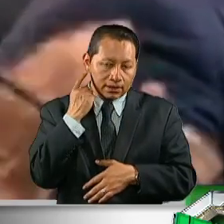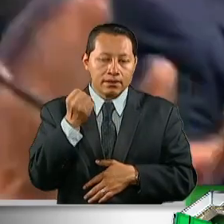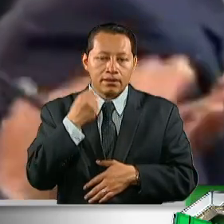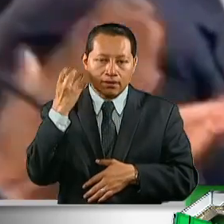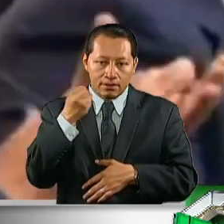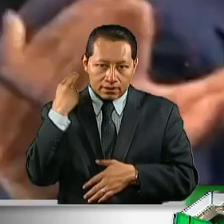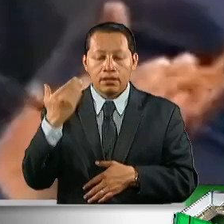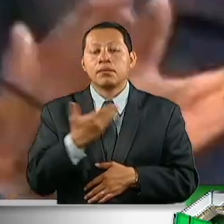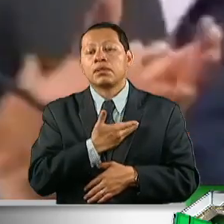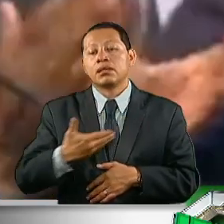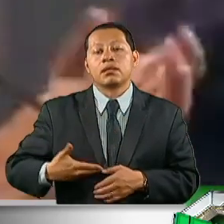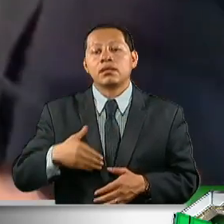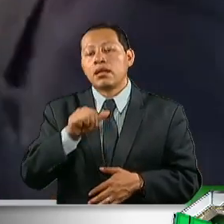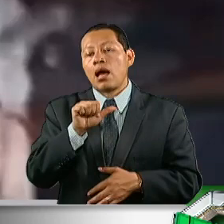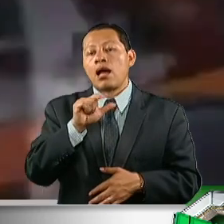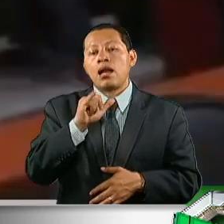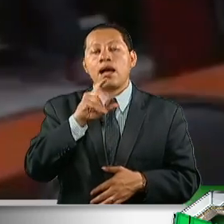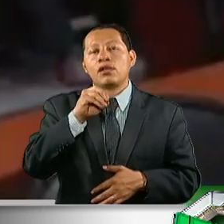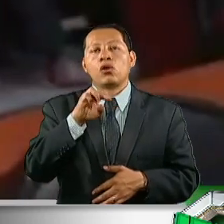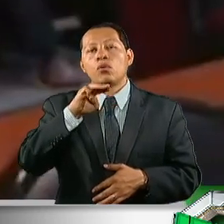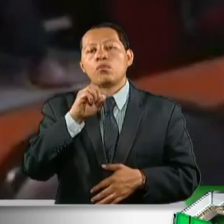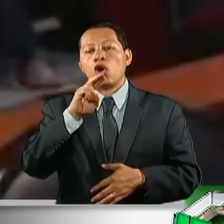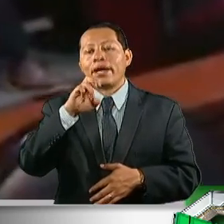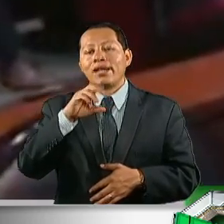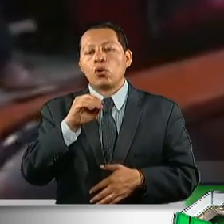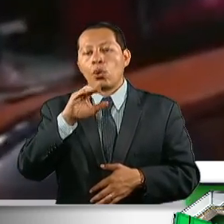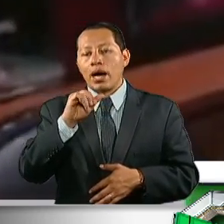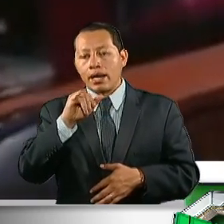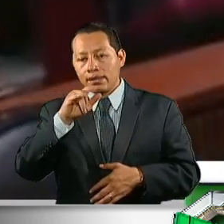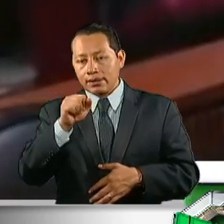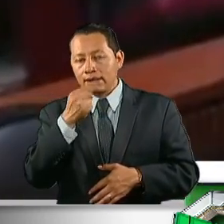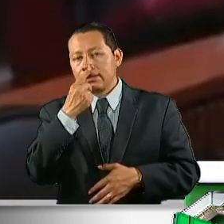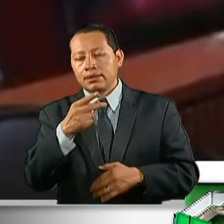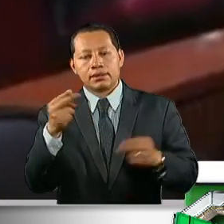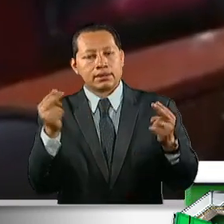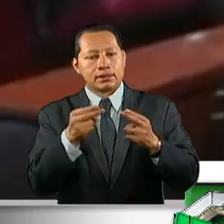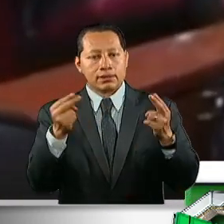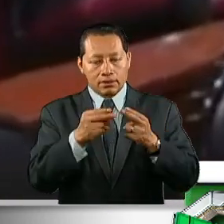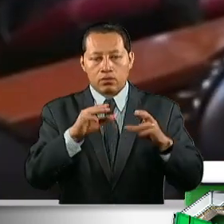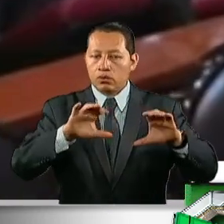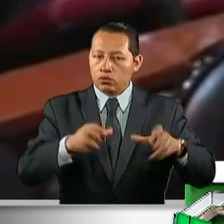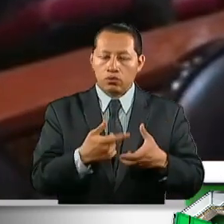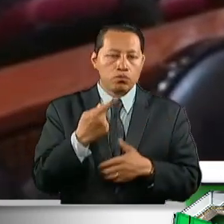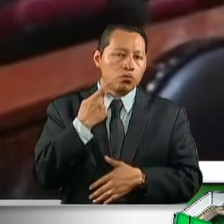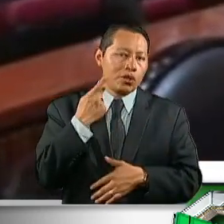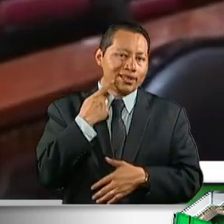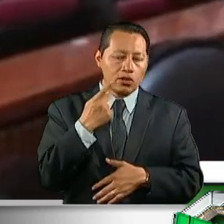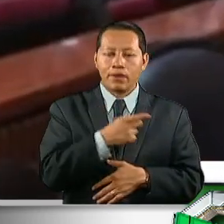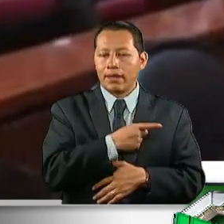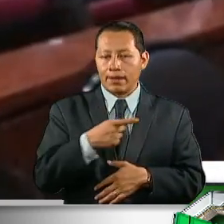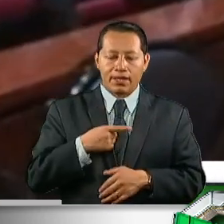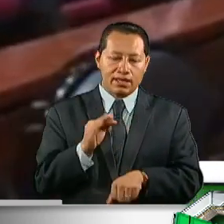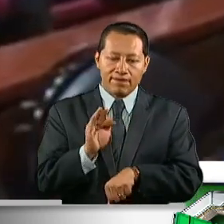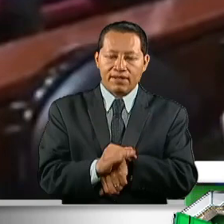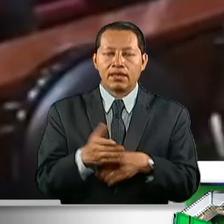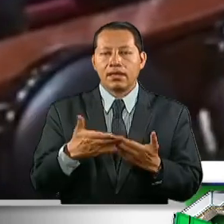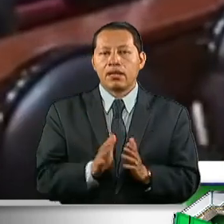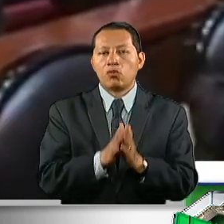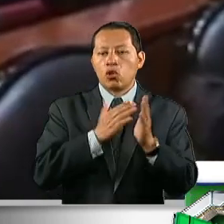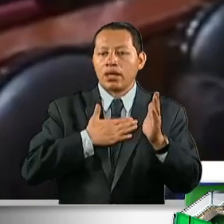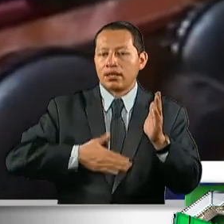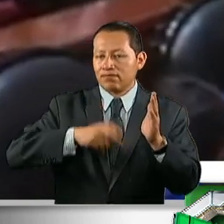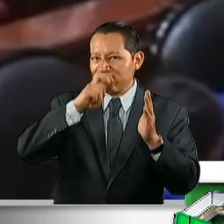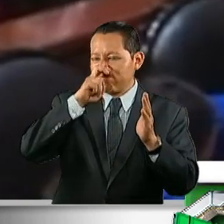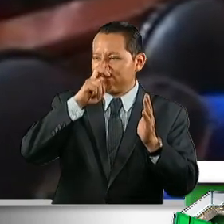su presidente Alejandro Moreno Cárdenas destacó la necesidad de que los organismos políticos defiendan la democracia de los